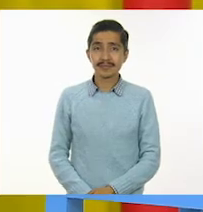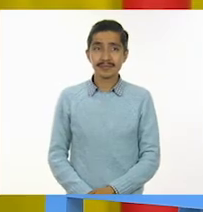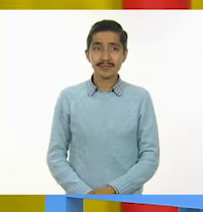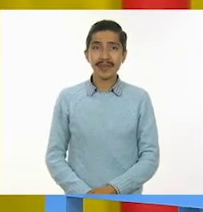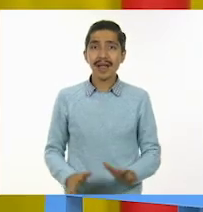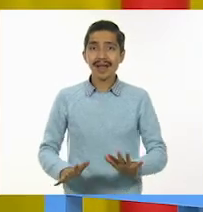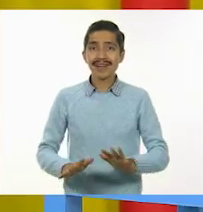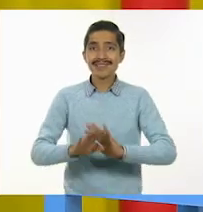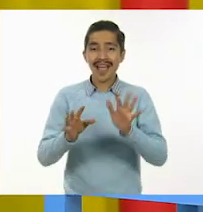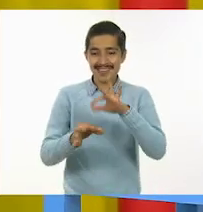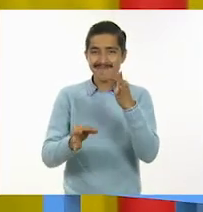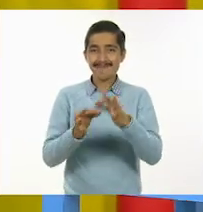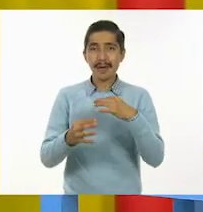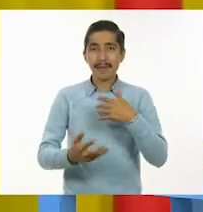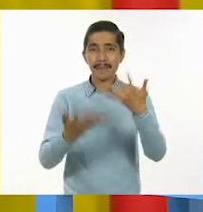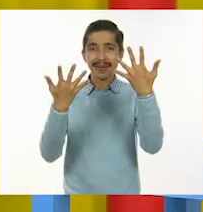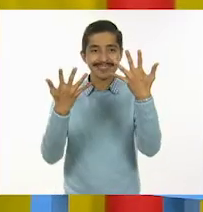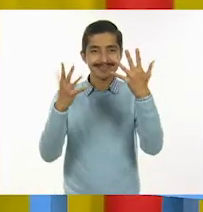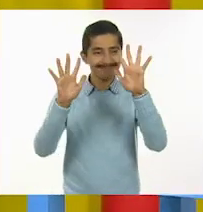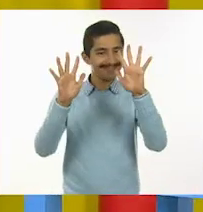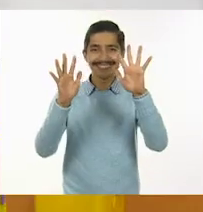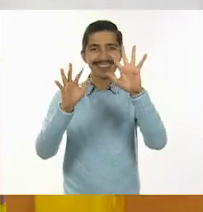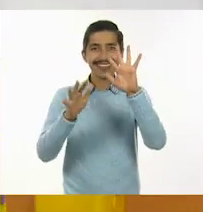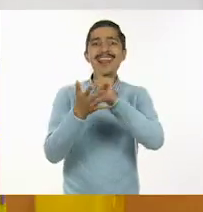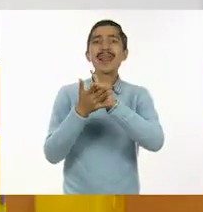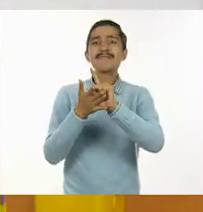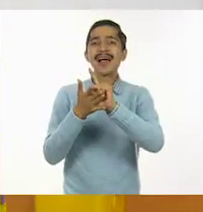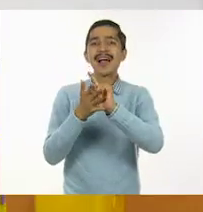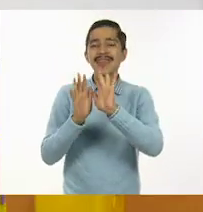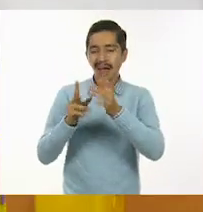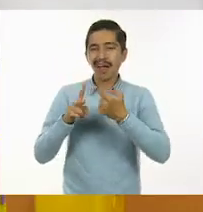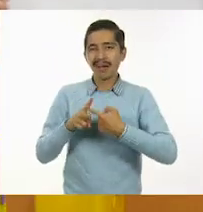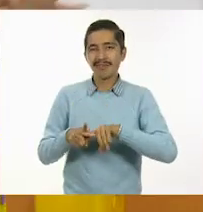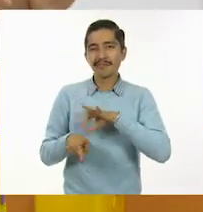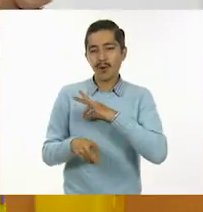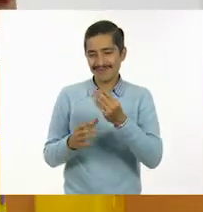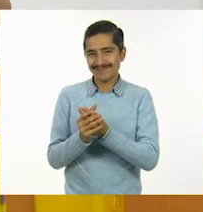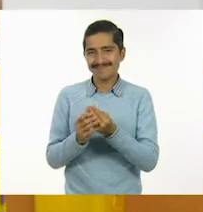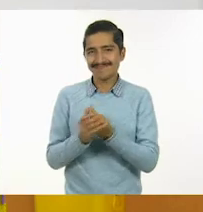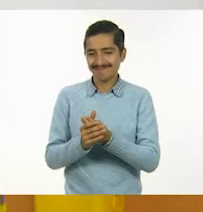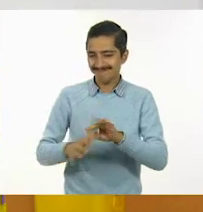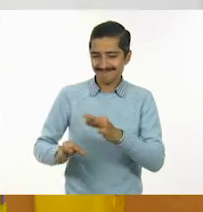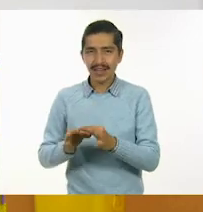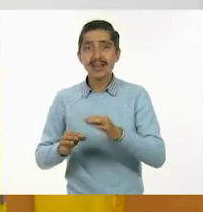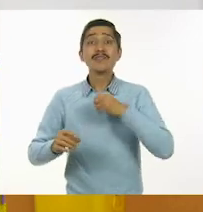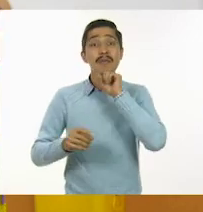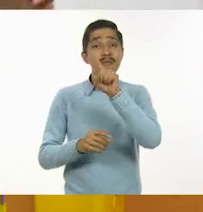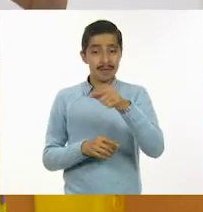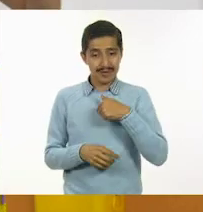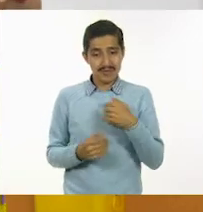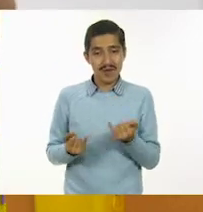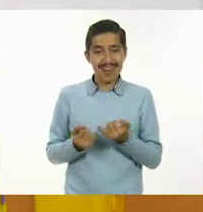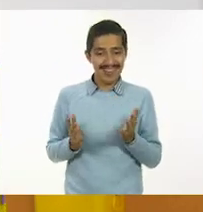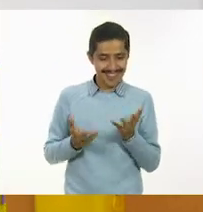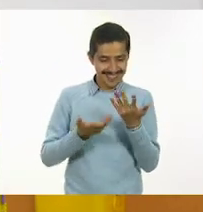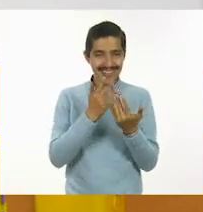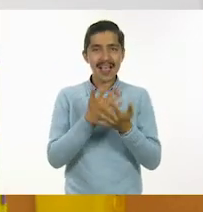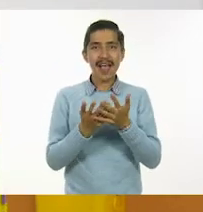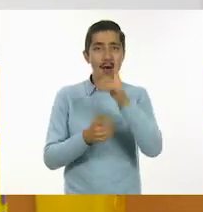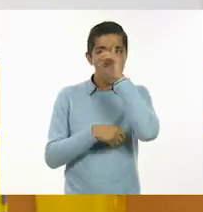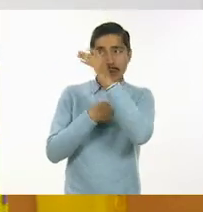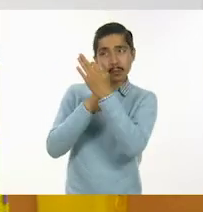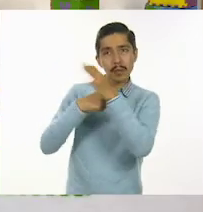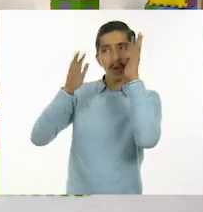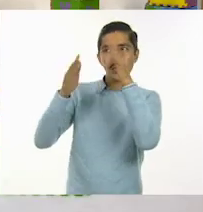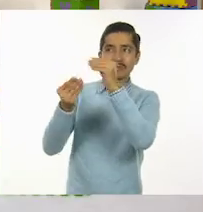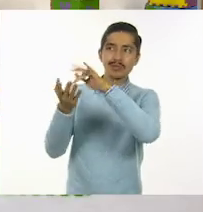Miren, ya tenemos nuestras manos bien limpias, así que ya podemos comenzar. Ya. Mira, yo también. Esos consejos de Ajolisto. Muchas